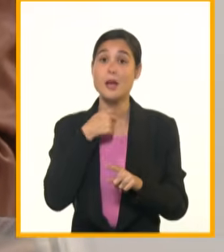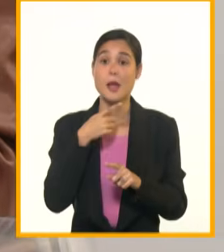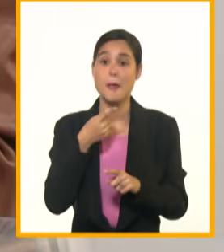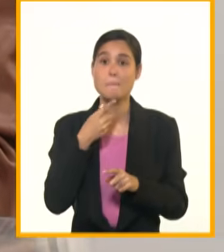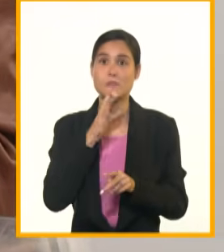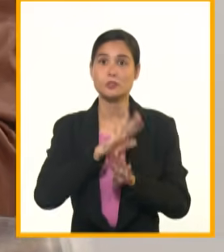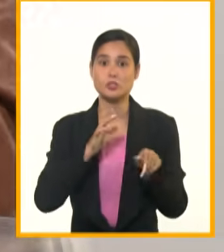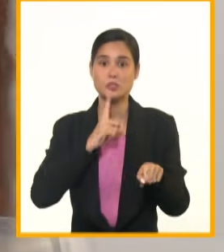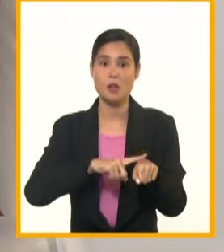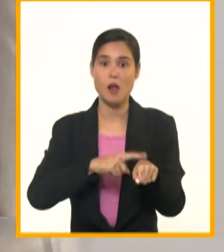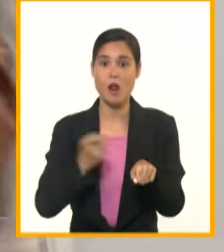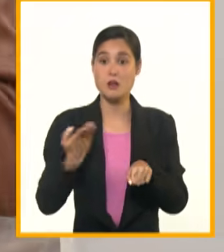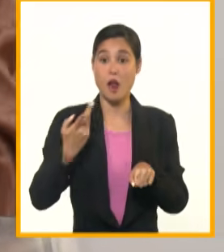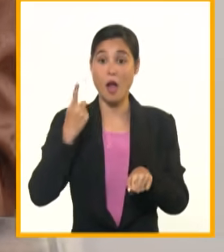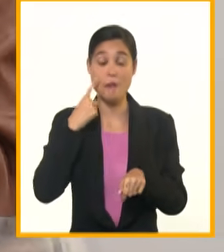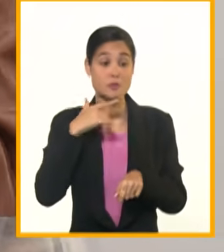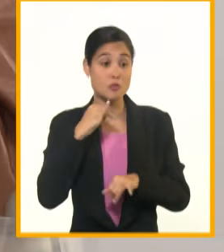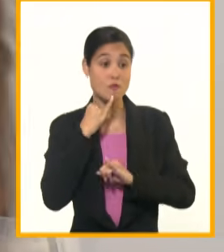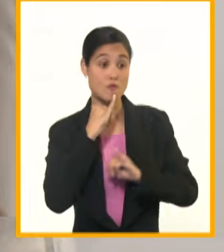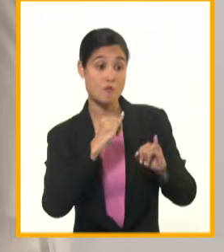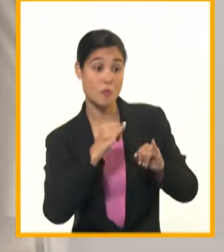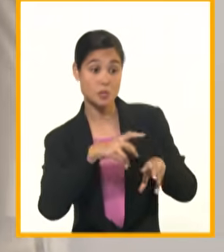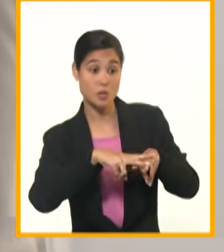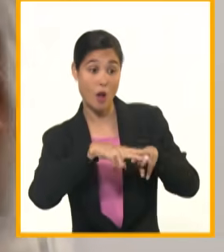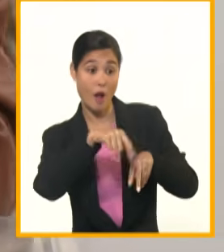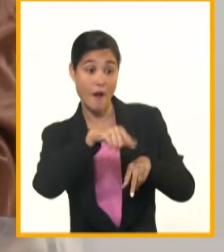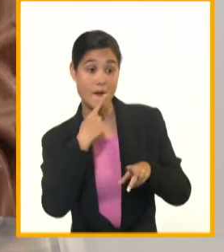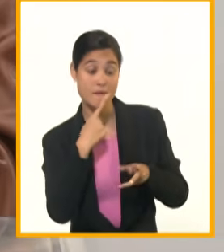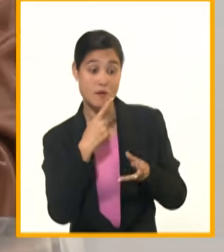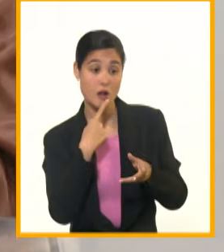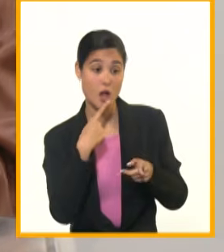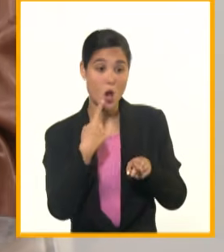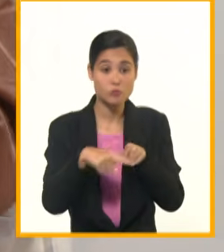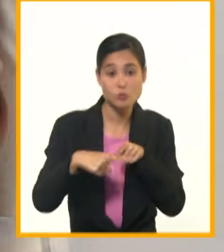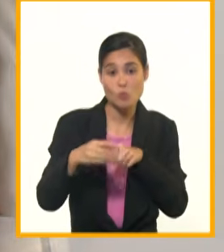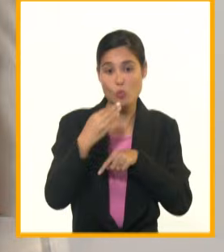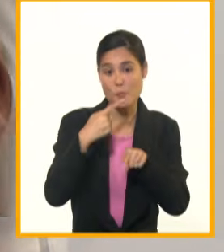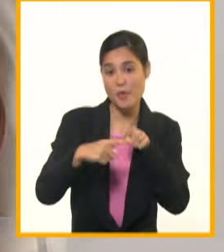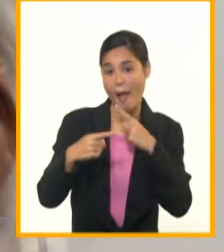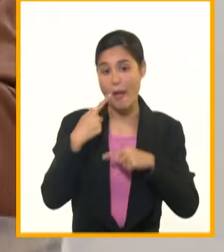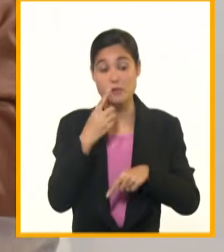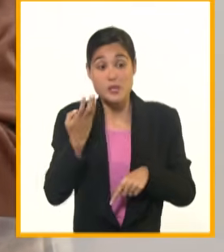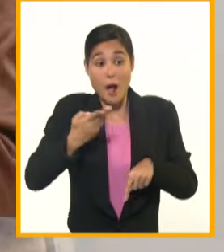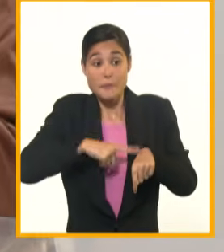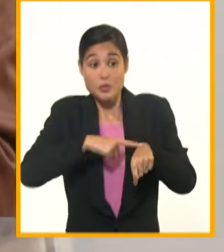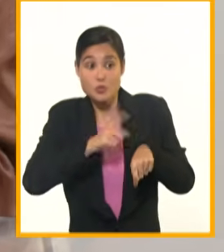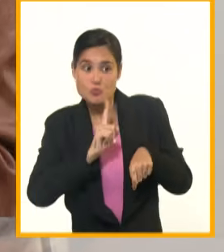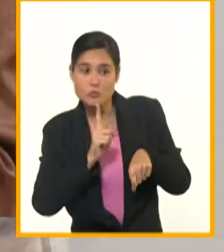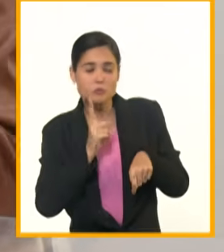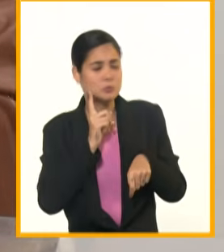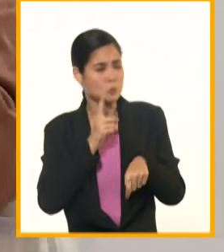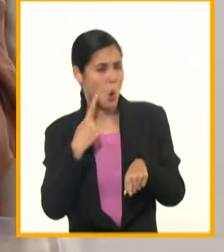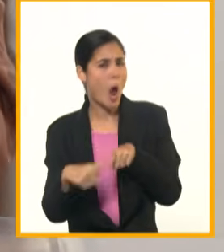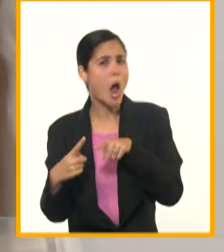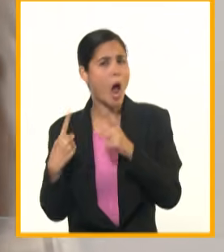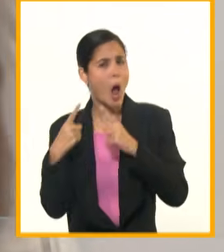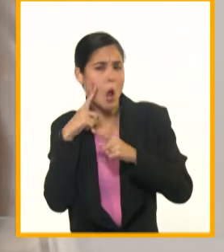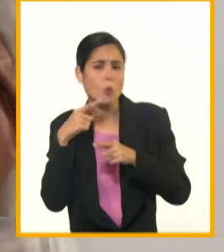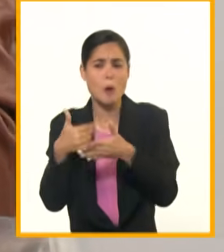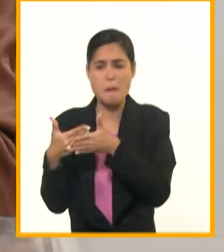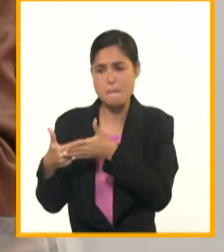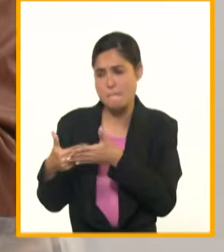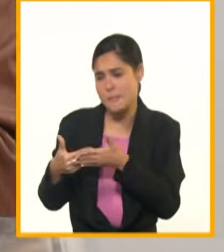a la capital. Así fue como lo hemos organizado y bueno, las empresas en general han ido, e incluso estas que son municipales, han